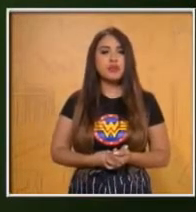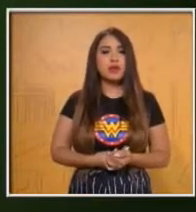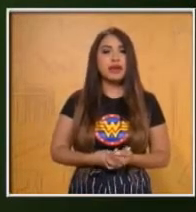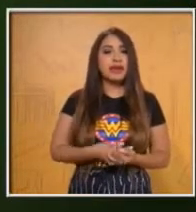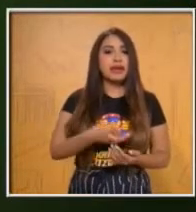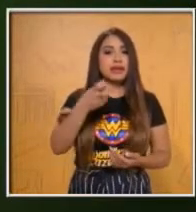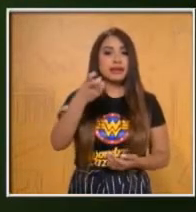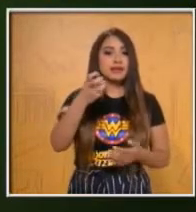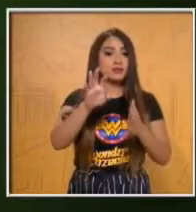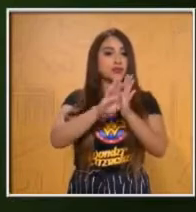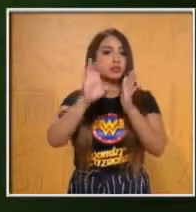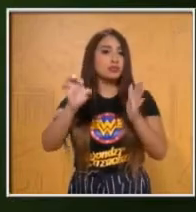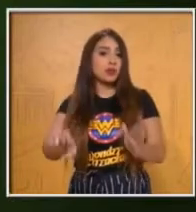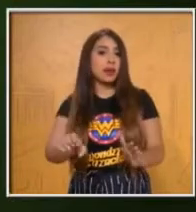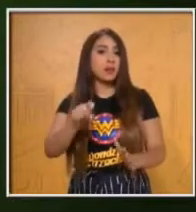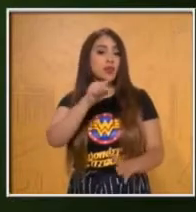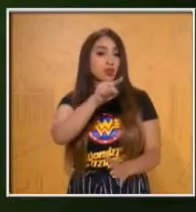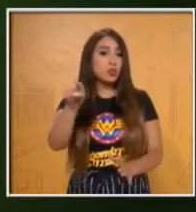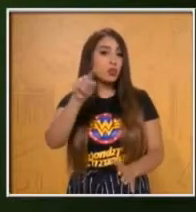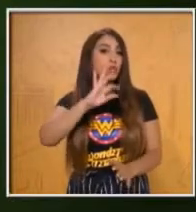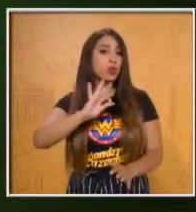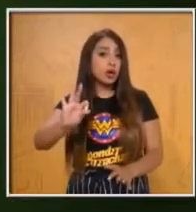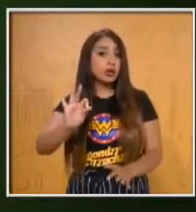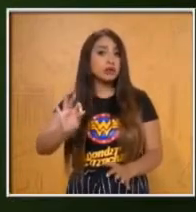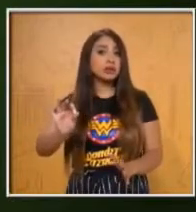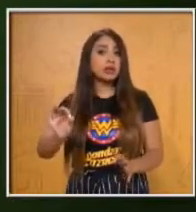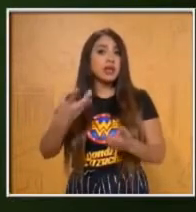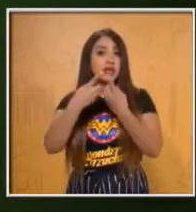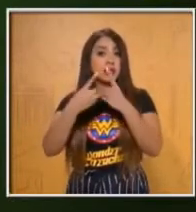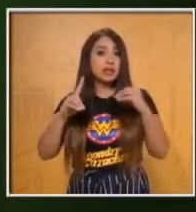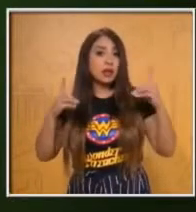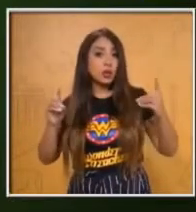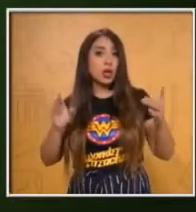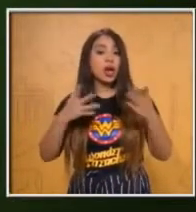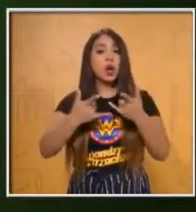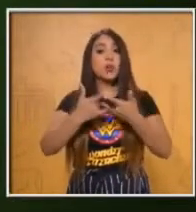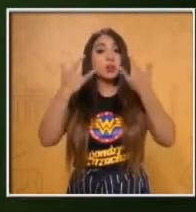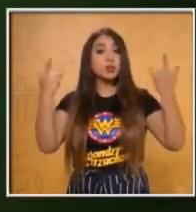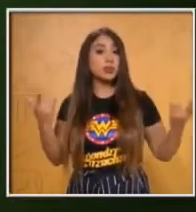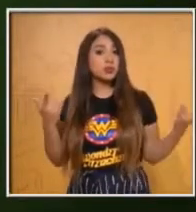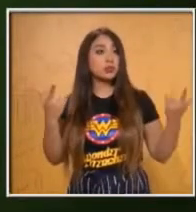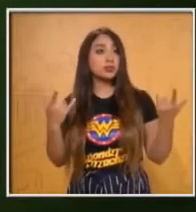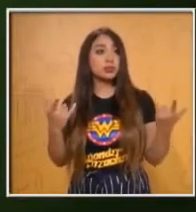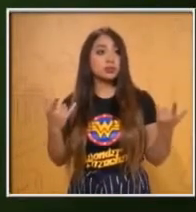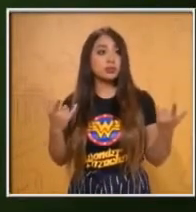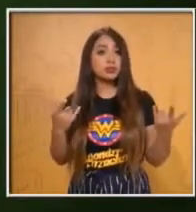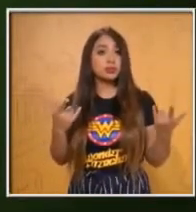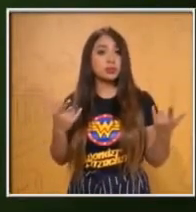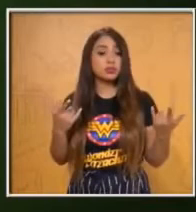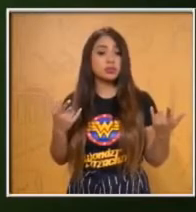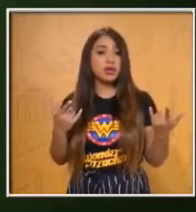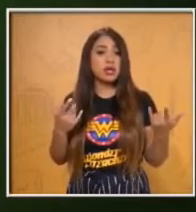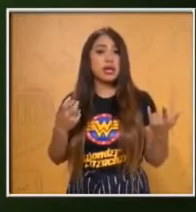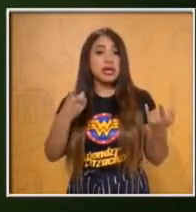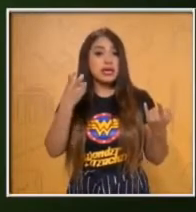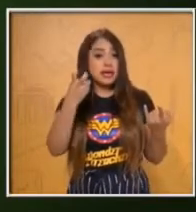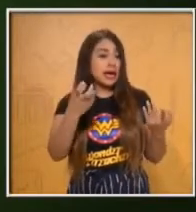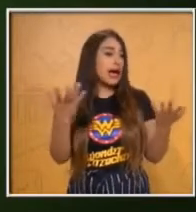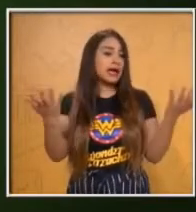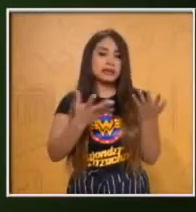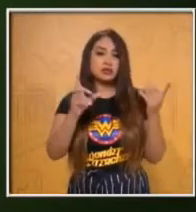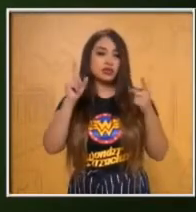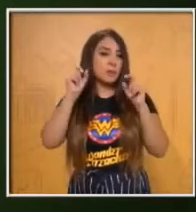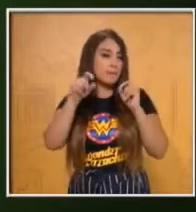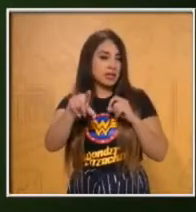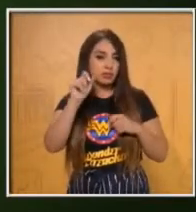un ejemplo donde tú puedes desarrollar tu cuento llevando a cabo estas mismas